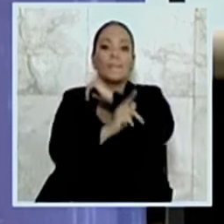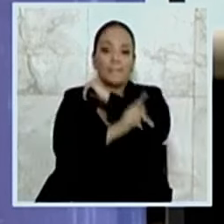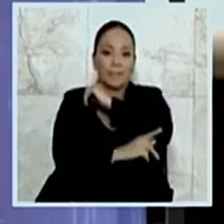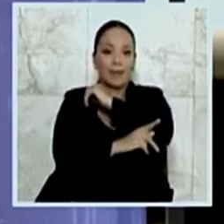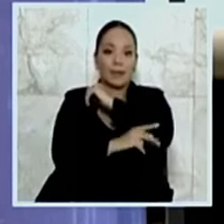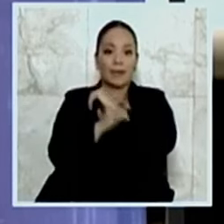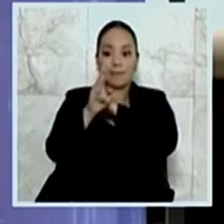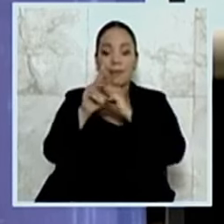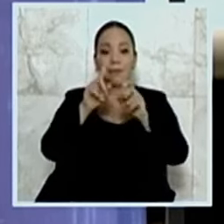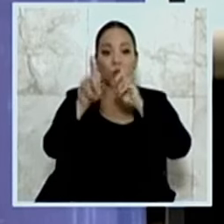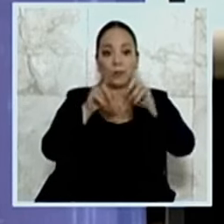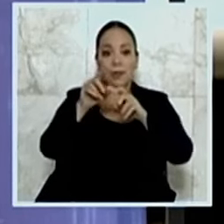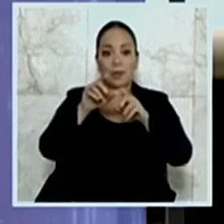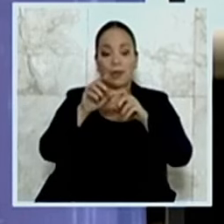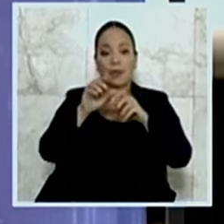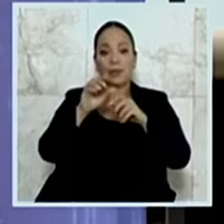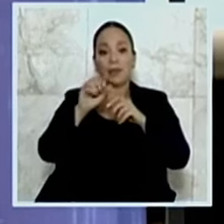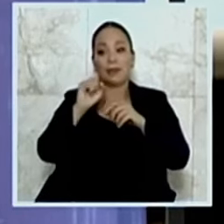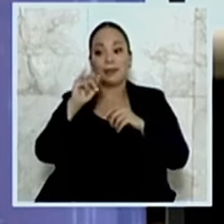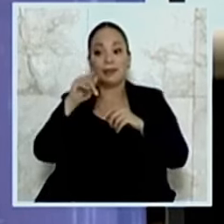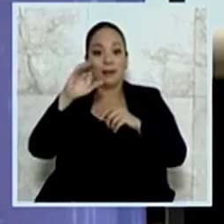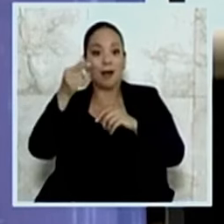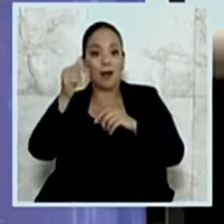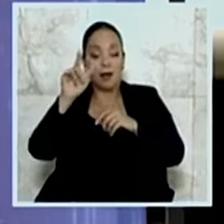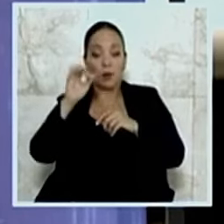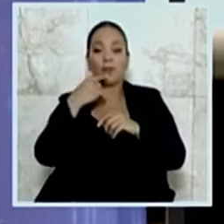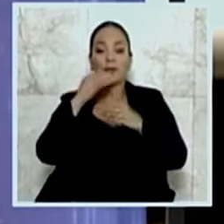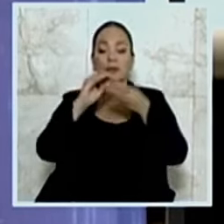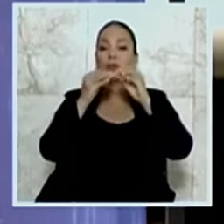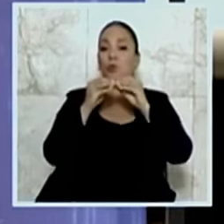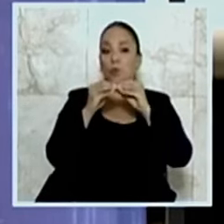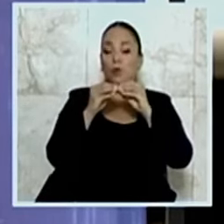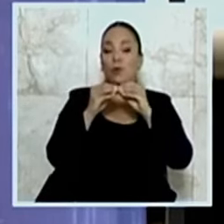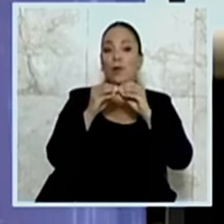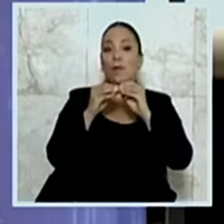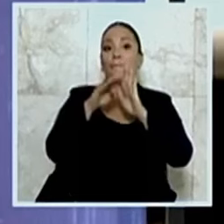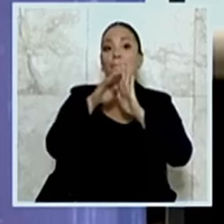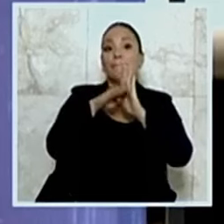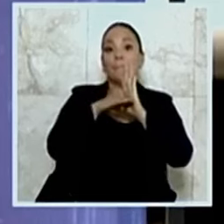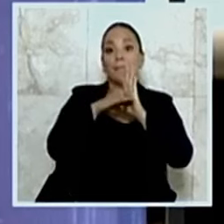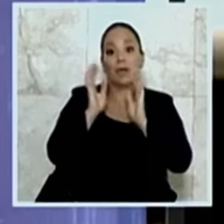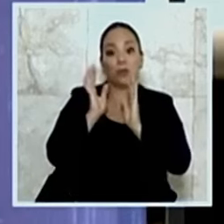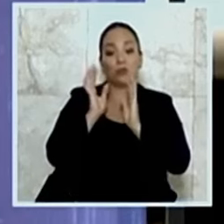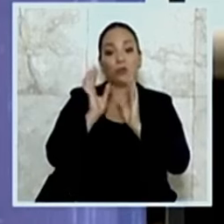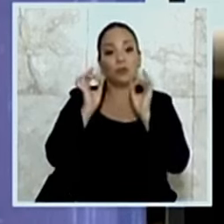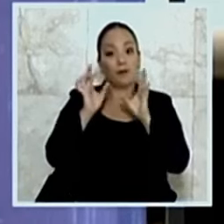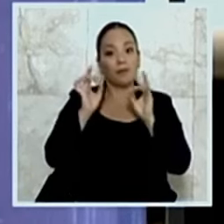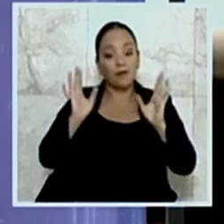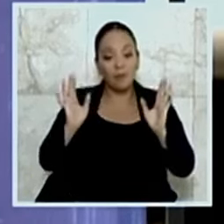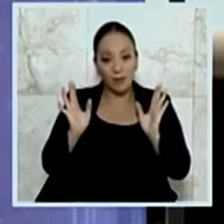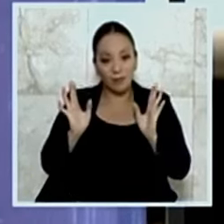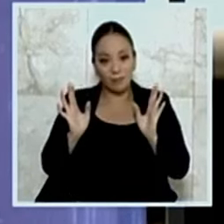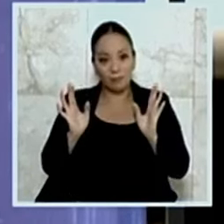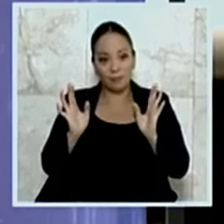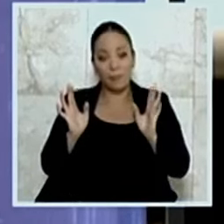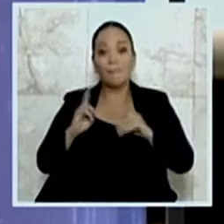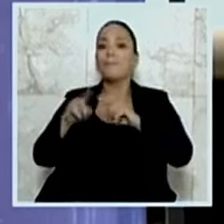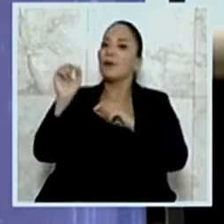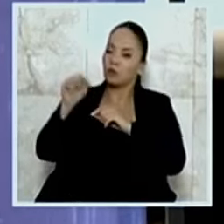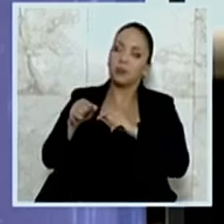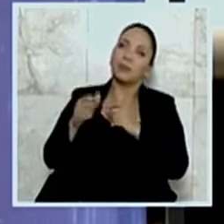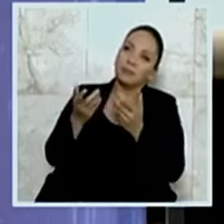no consuela a gente inteligente, para que no insultar a nadie. Costa Rica es uno de los países, en la misma encuesta de